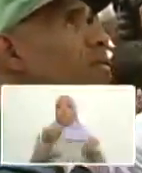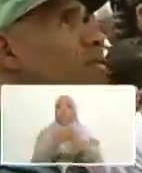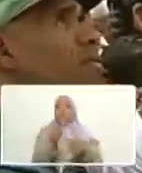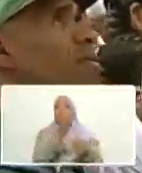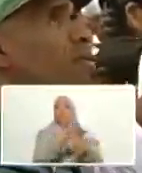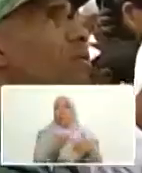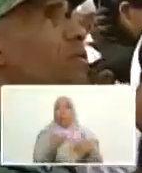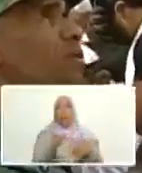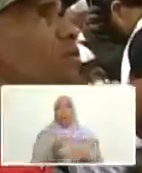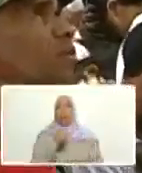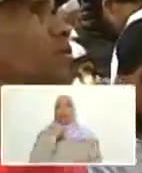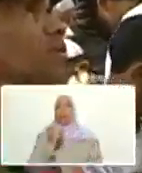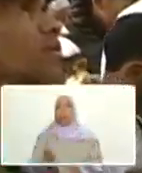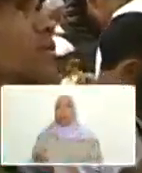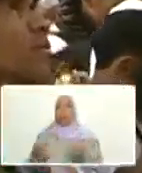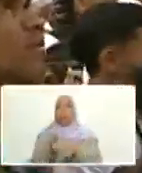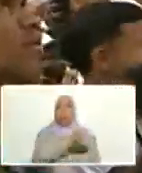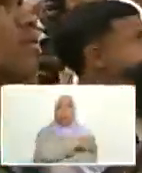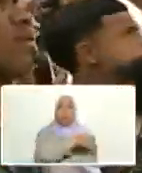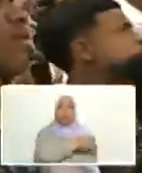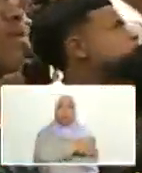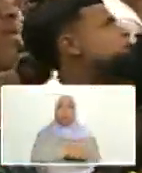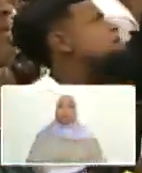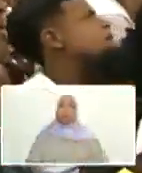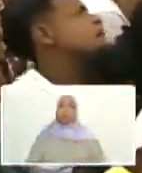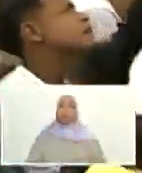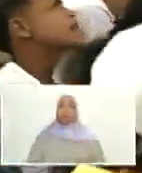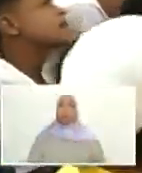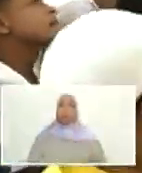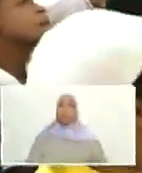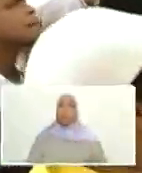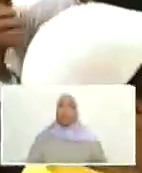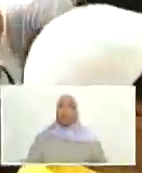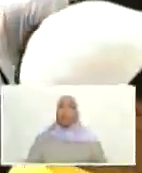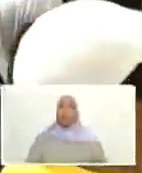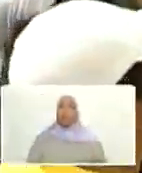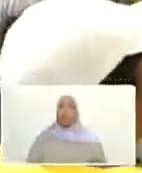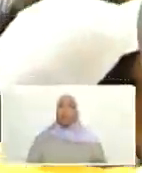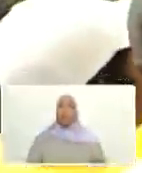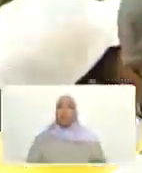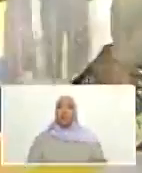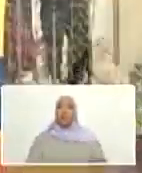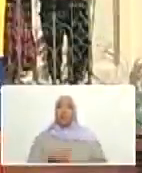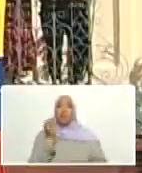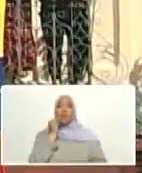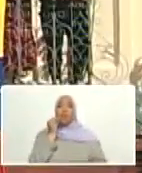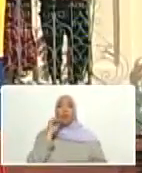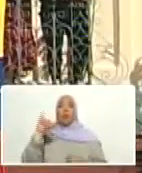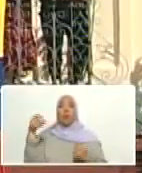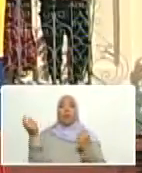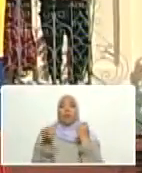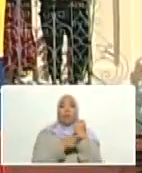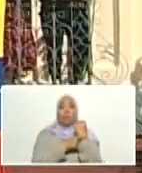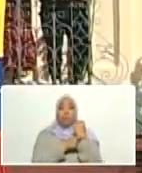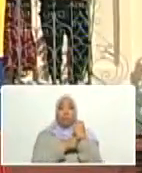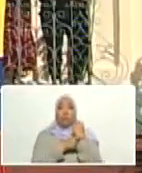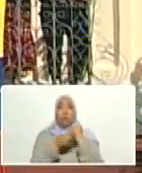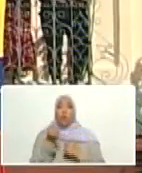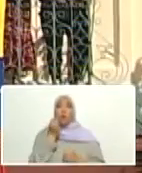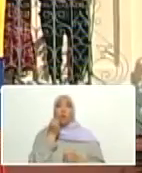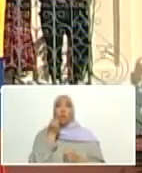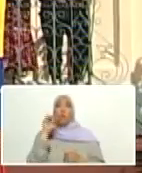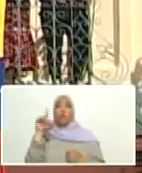hechos. Están hechos con el Guaidó. El Bobolongo mayor, el